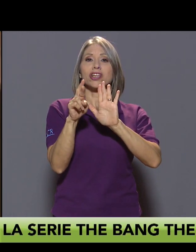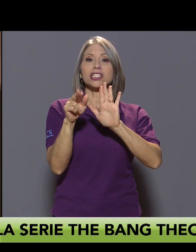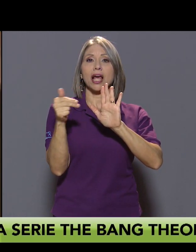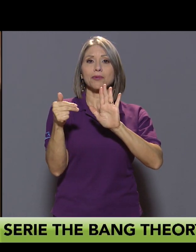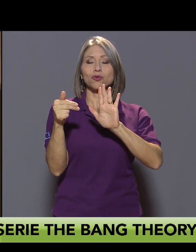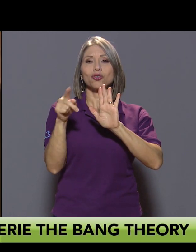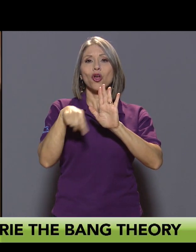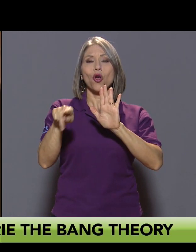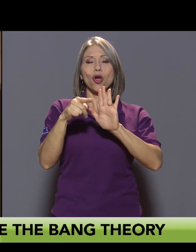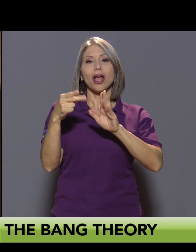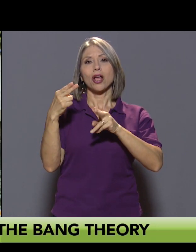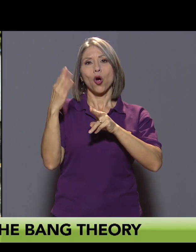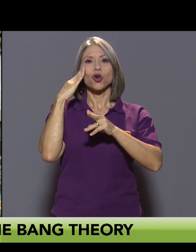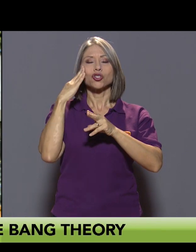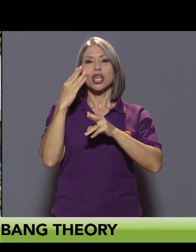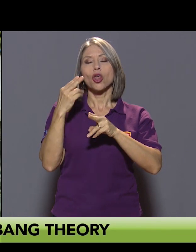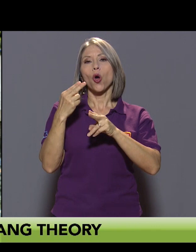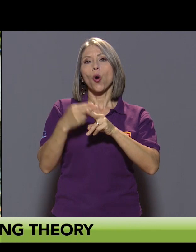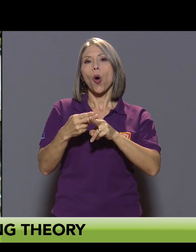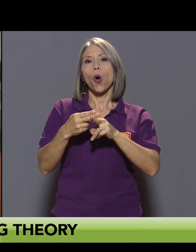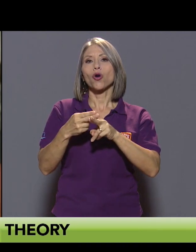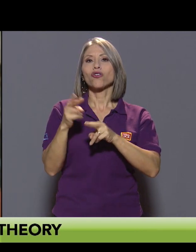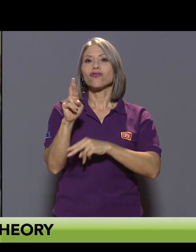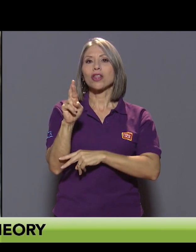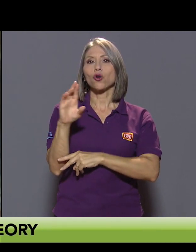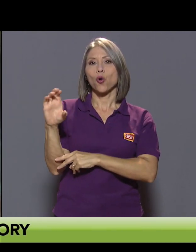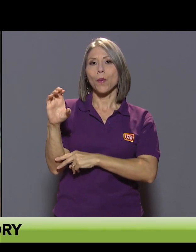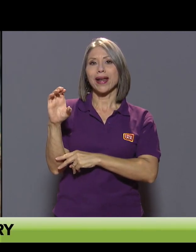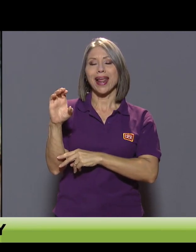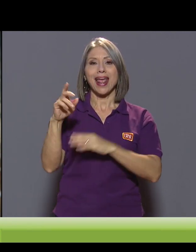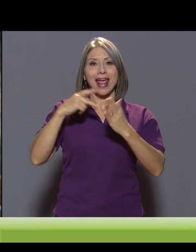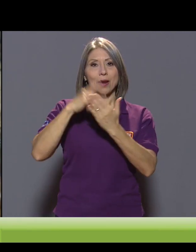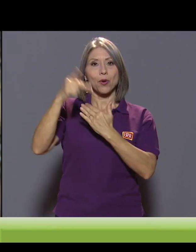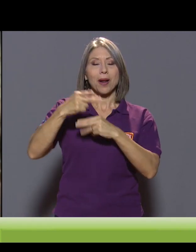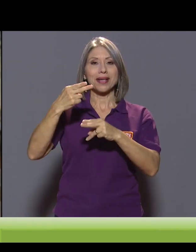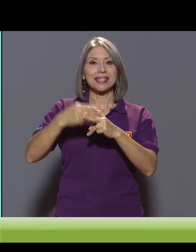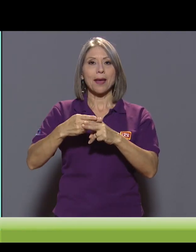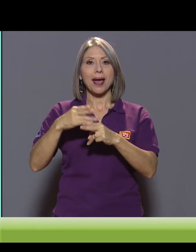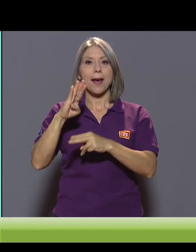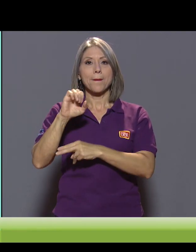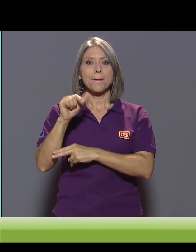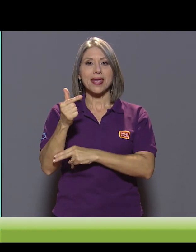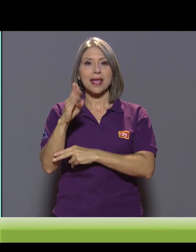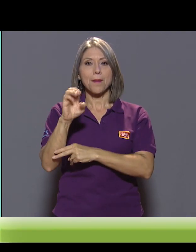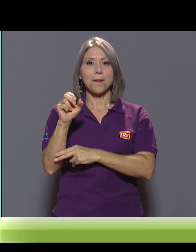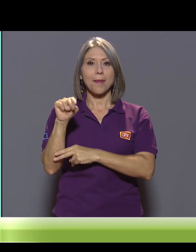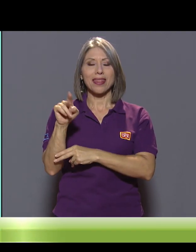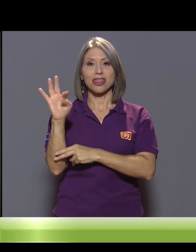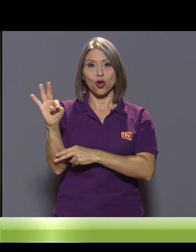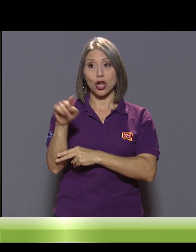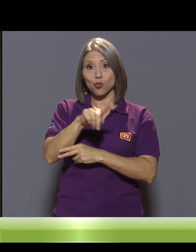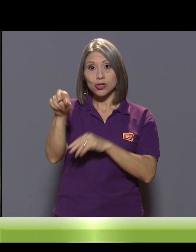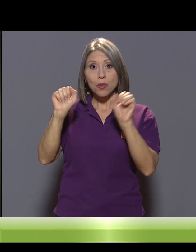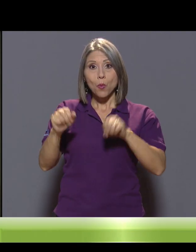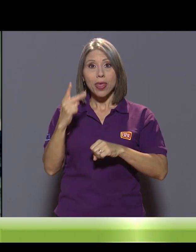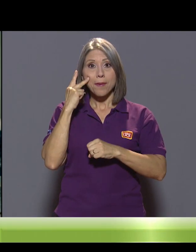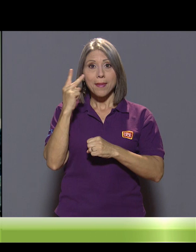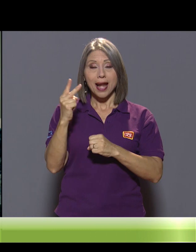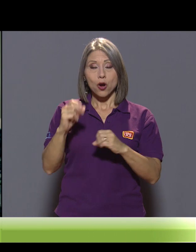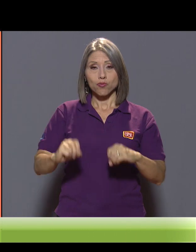de Sheldon Cooper en la serie The Big Bang Theory. Usted puede disfrutar de esta serie en la plataforma Netflix.